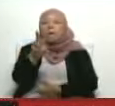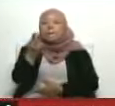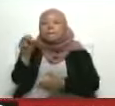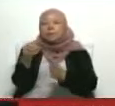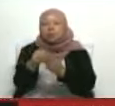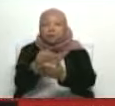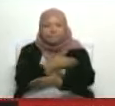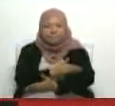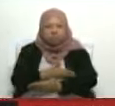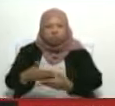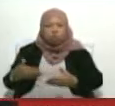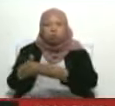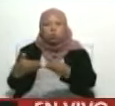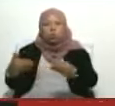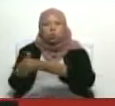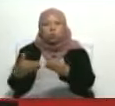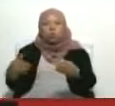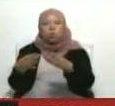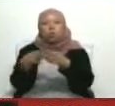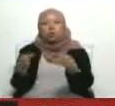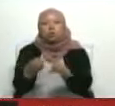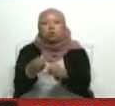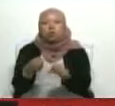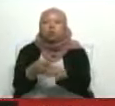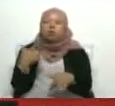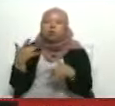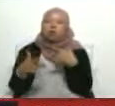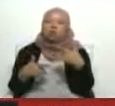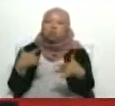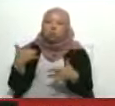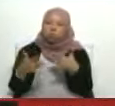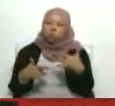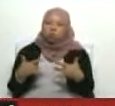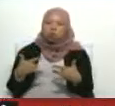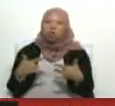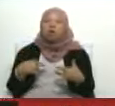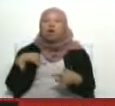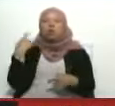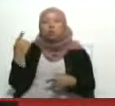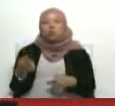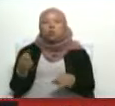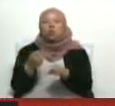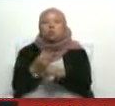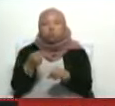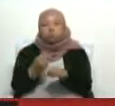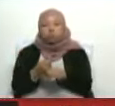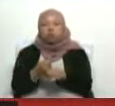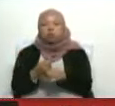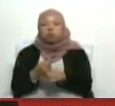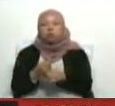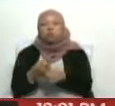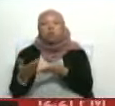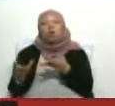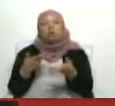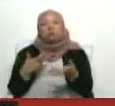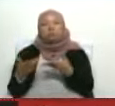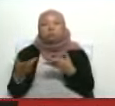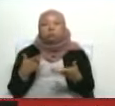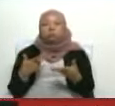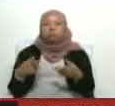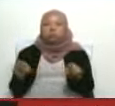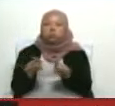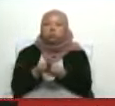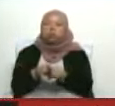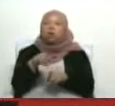dólares, y con toda esa acción que ellos quisieron luego calificar con el eufemismo de